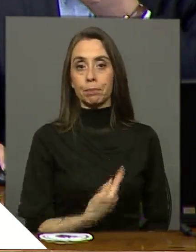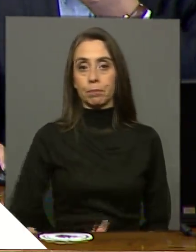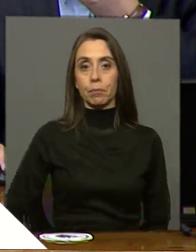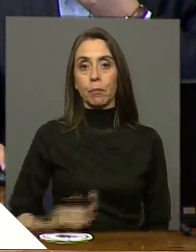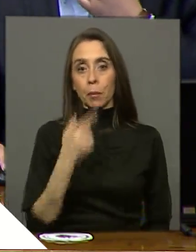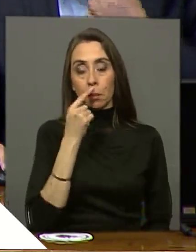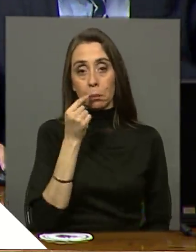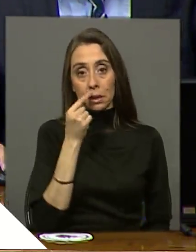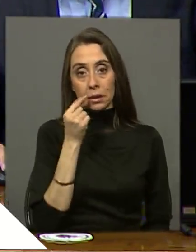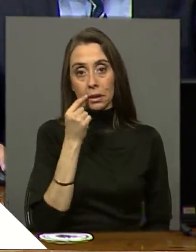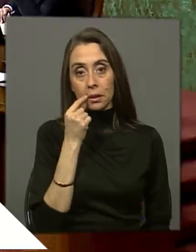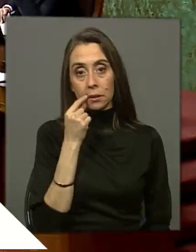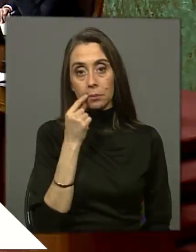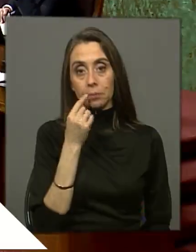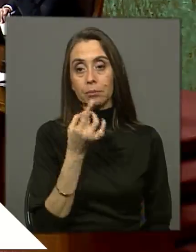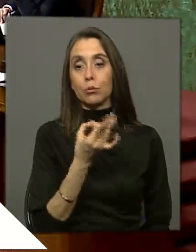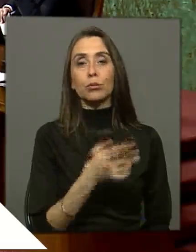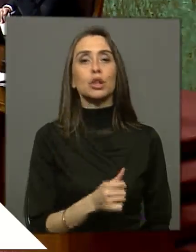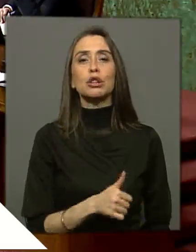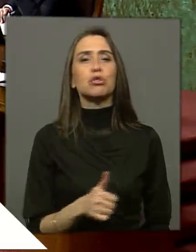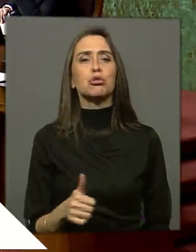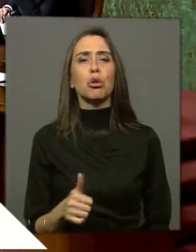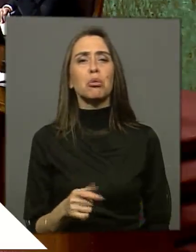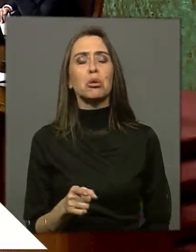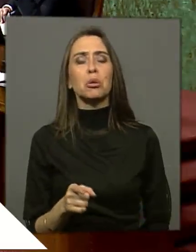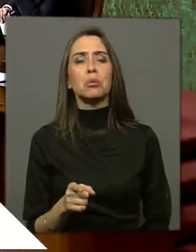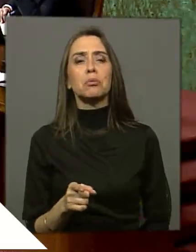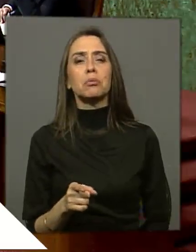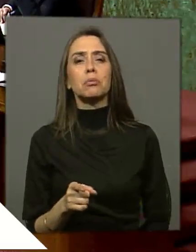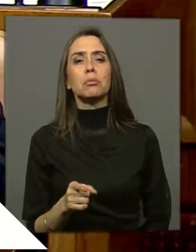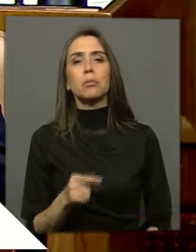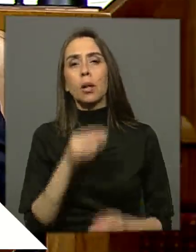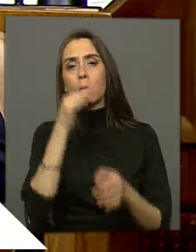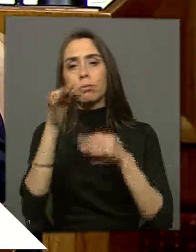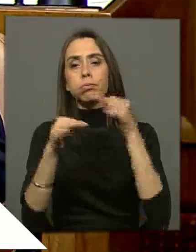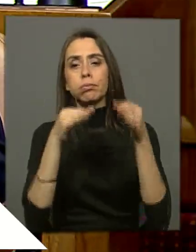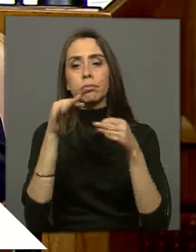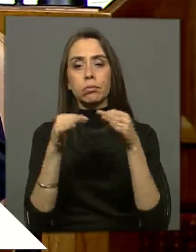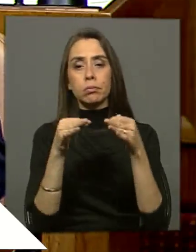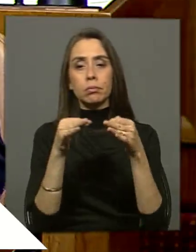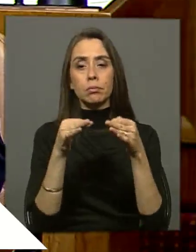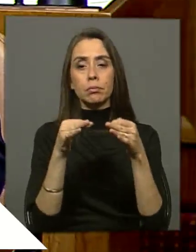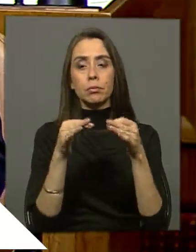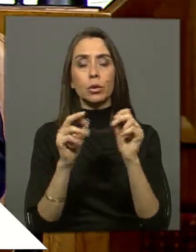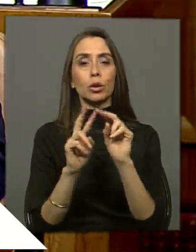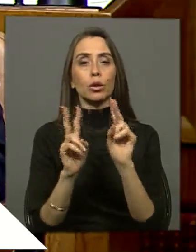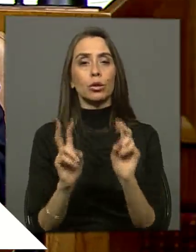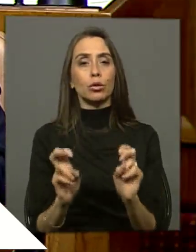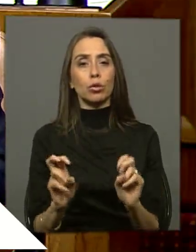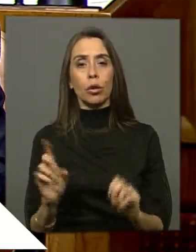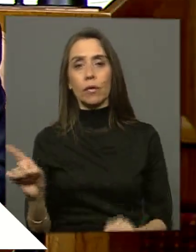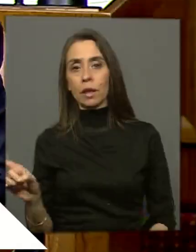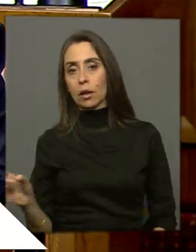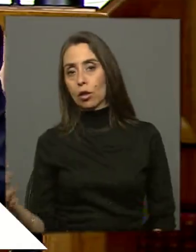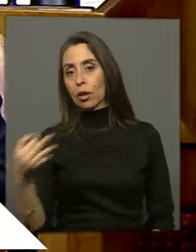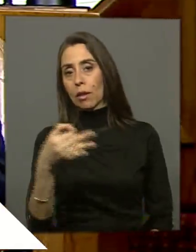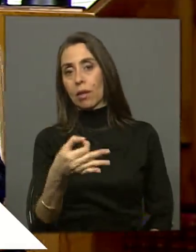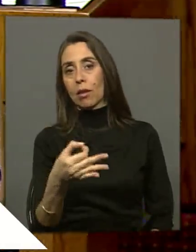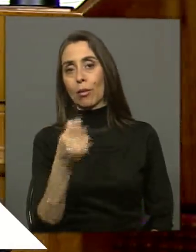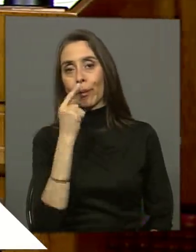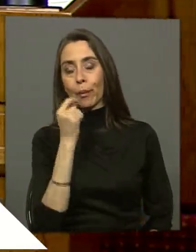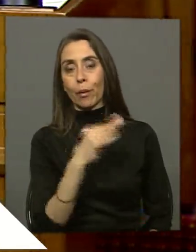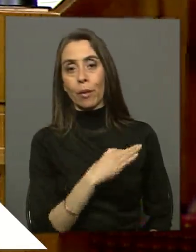Presidente, solamente para hacer un par de comentarios. El primero relacionado con lo que plantea el